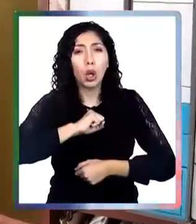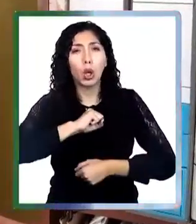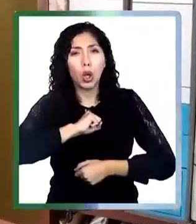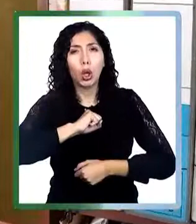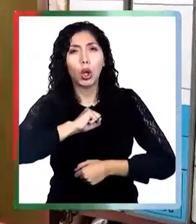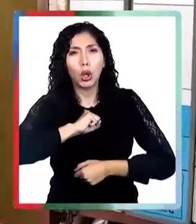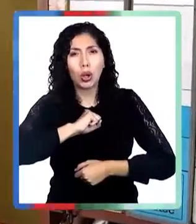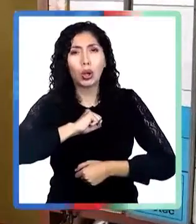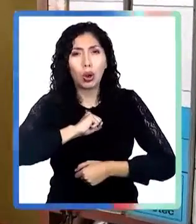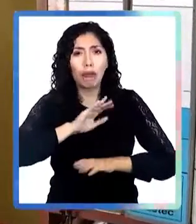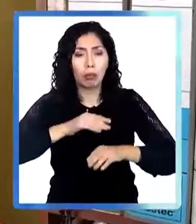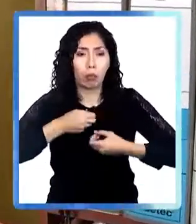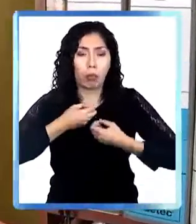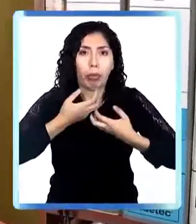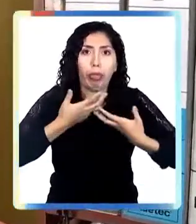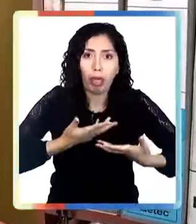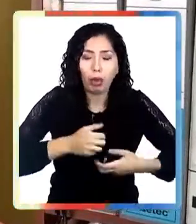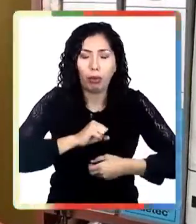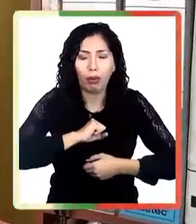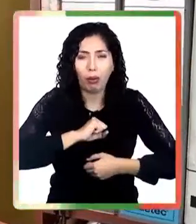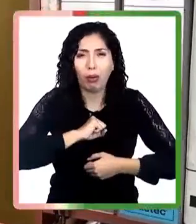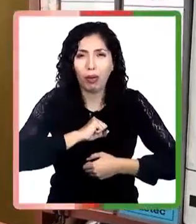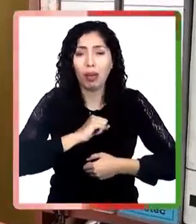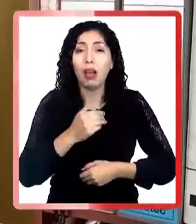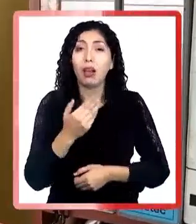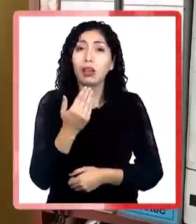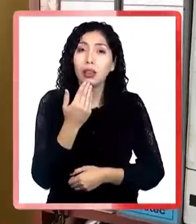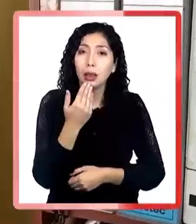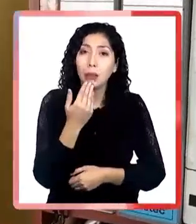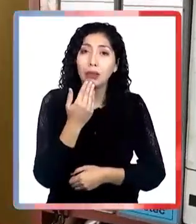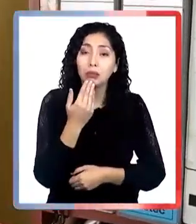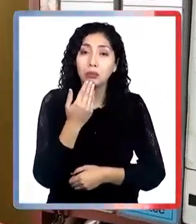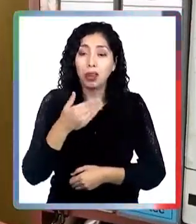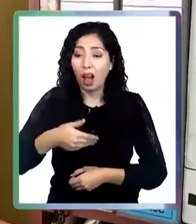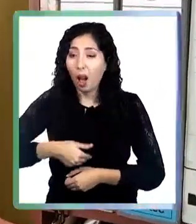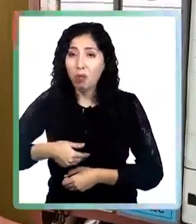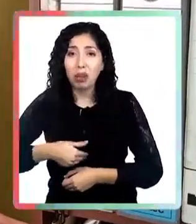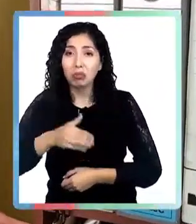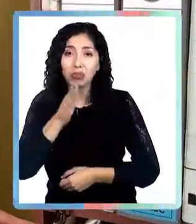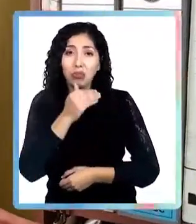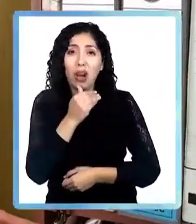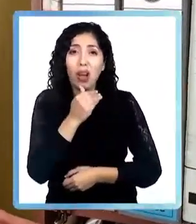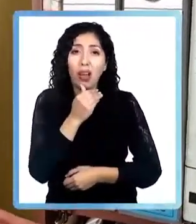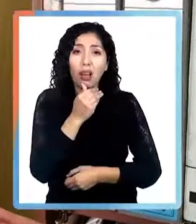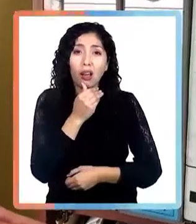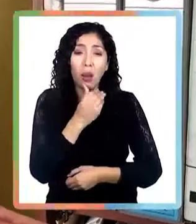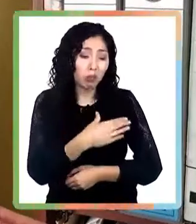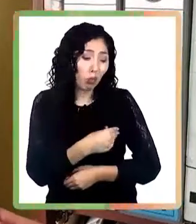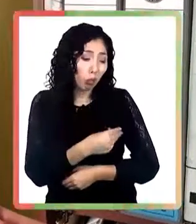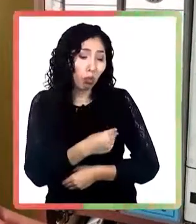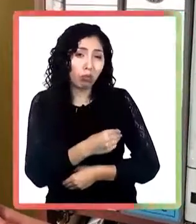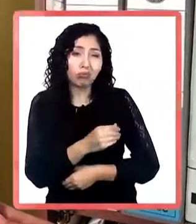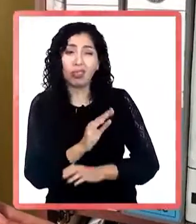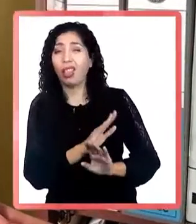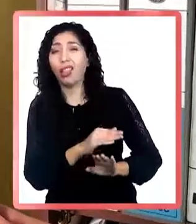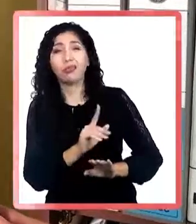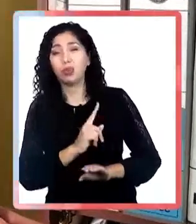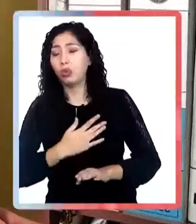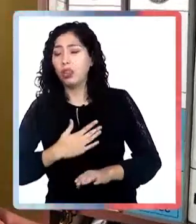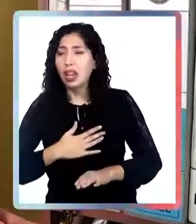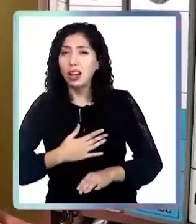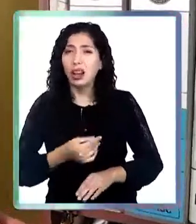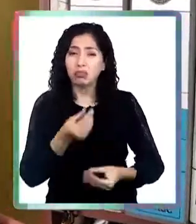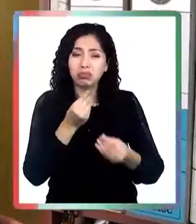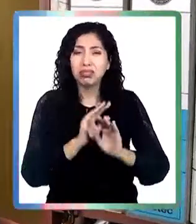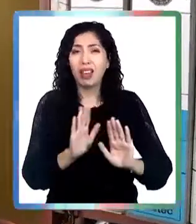ante que los llega a ser vomitar incluso pérdida del apetito por tanto dejan de mamar son bastantes